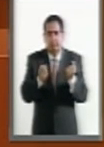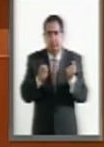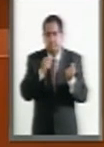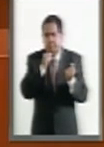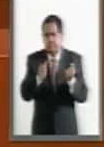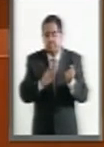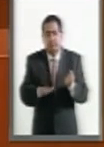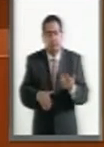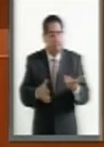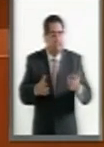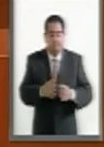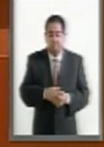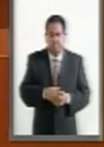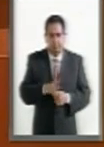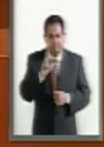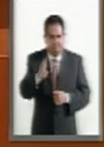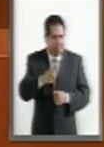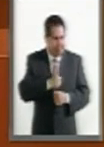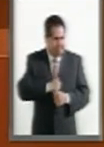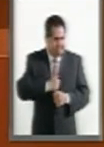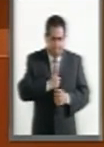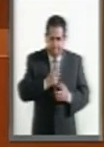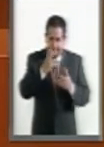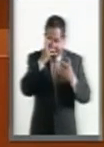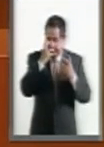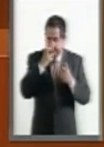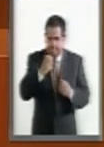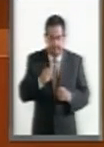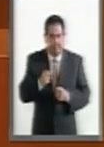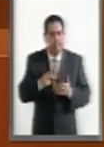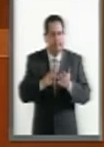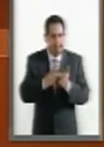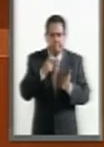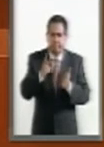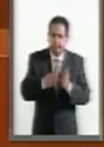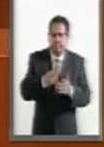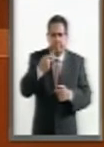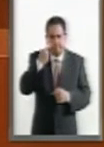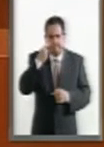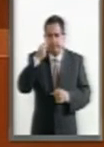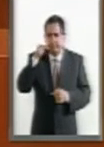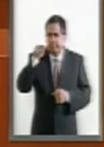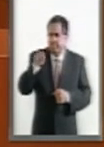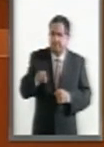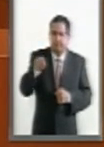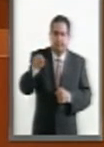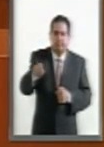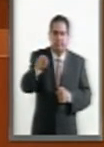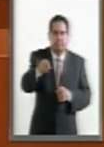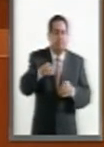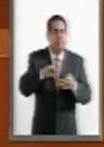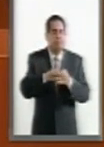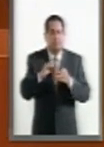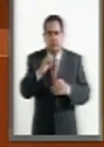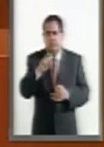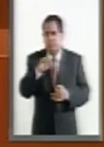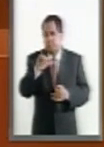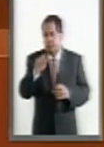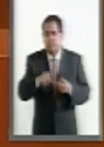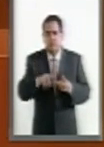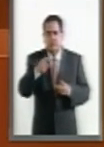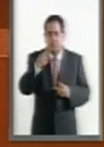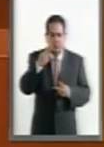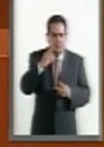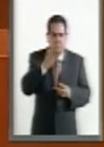trata de un hecho trágico y lamentable que viene a repetir casos ocurridos recientemente en Culiacán, en Nuevo Laredo